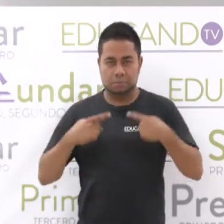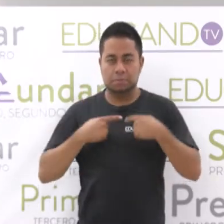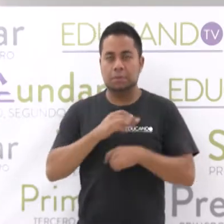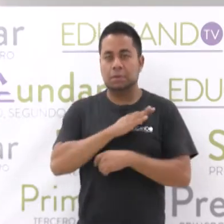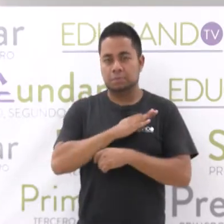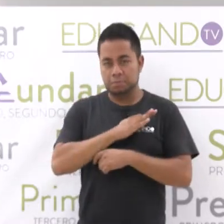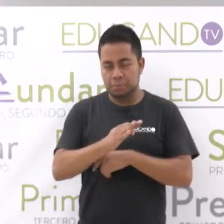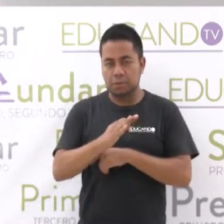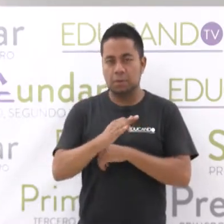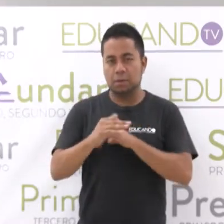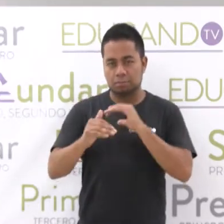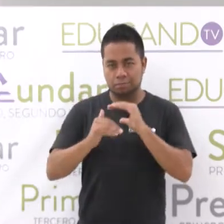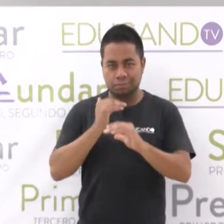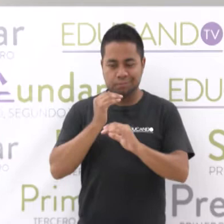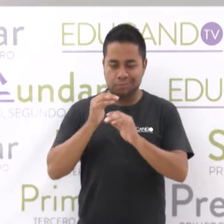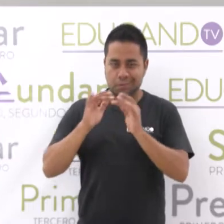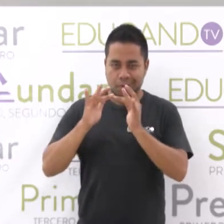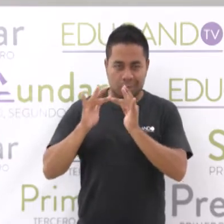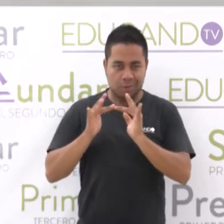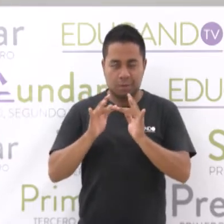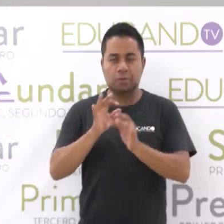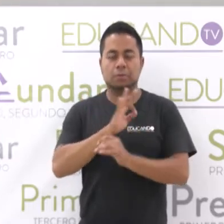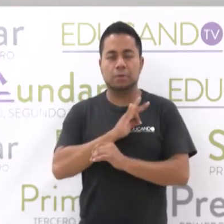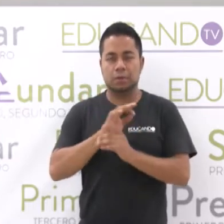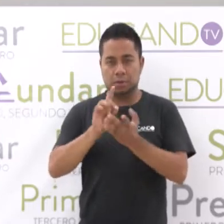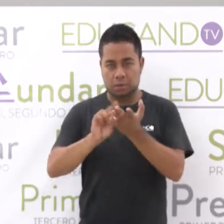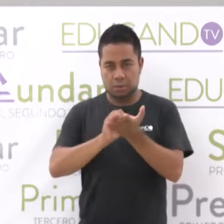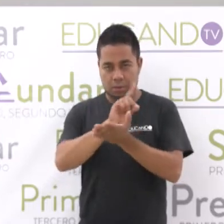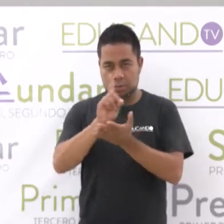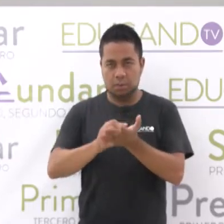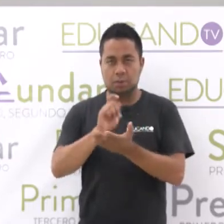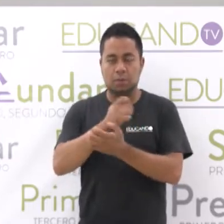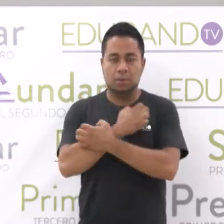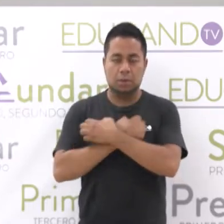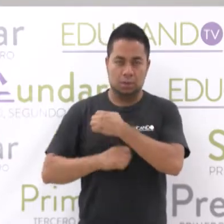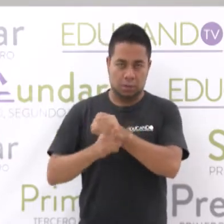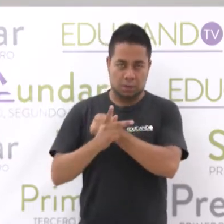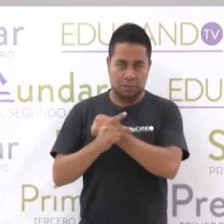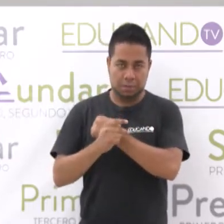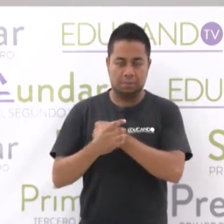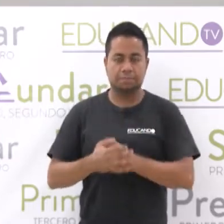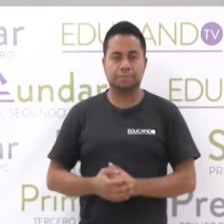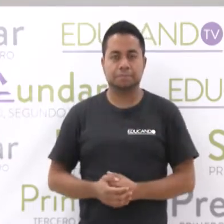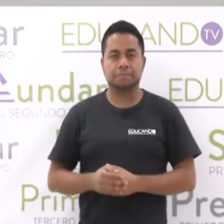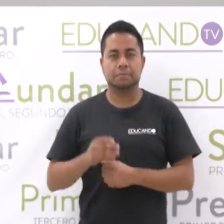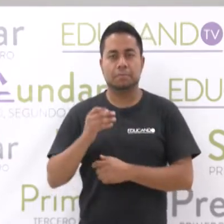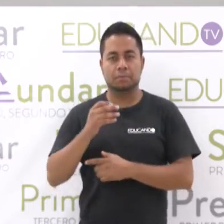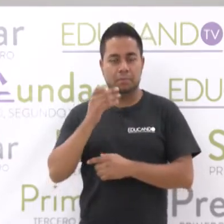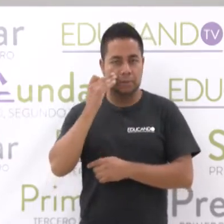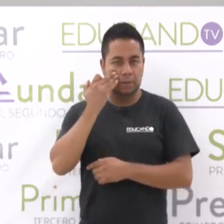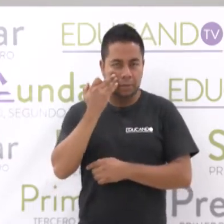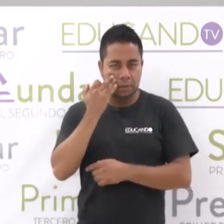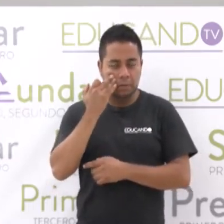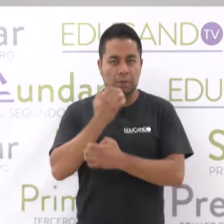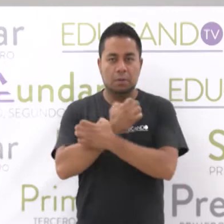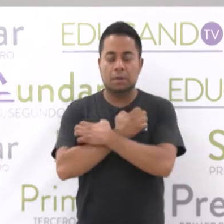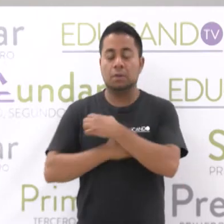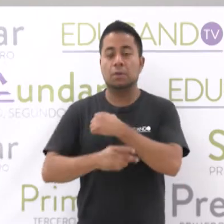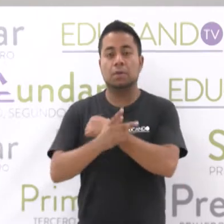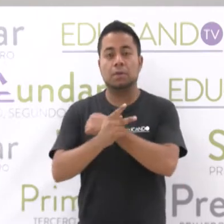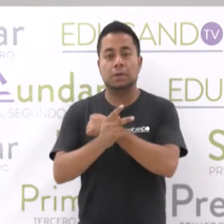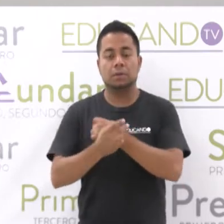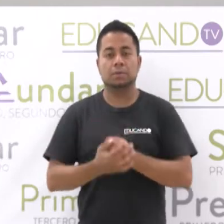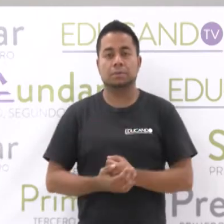que nos visiten en nuestras redes sociales, en Twitter, Educando TV, en Facebook,